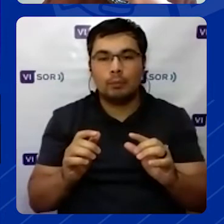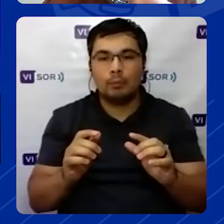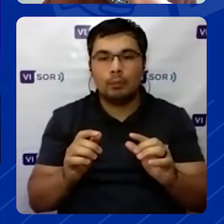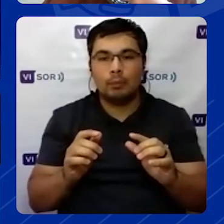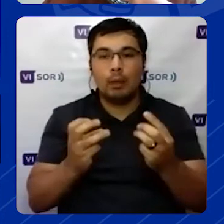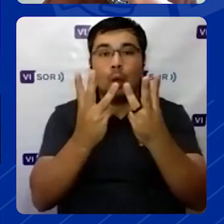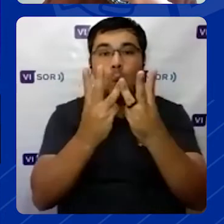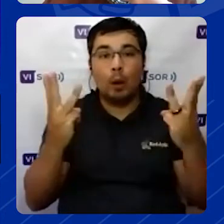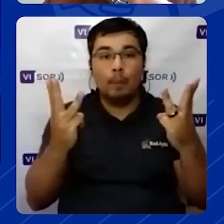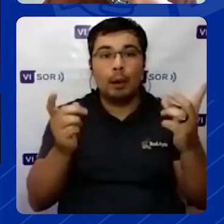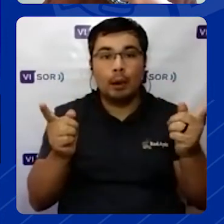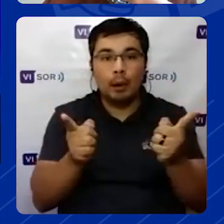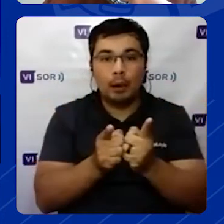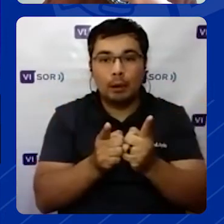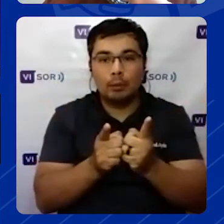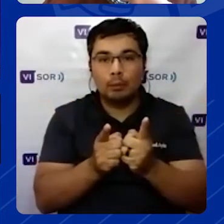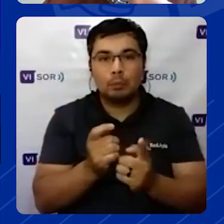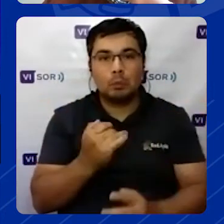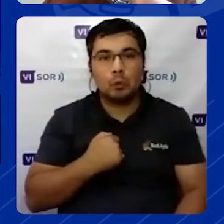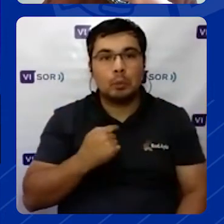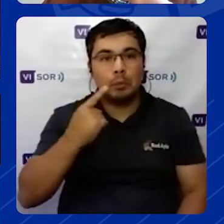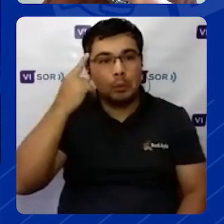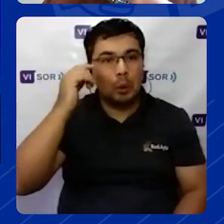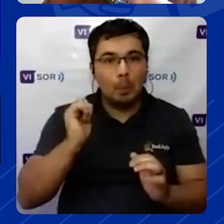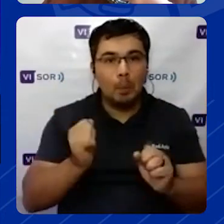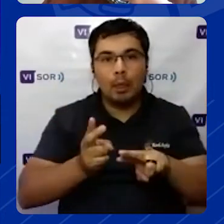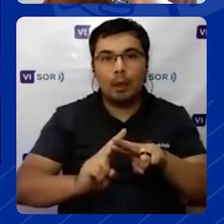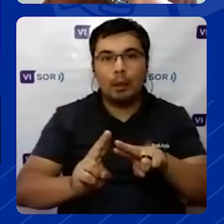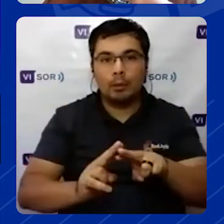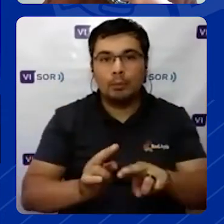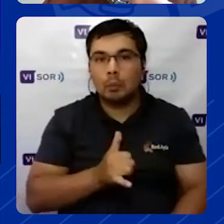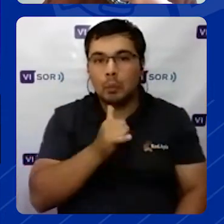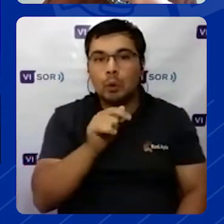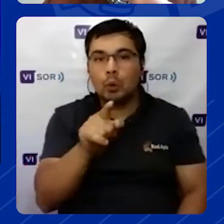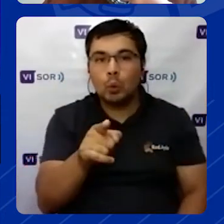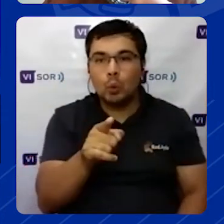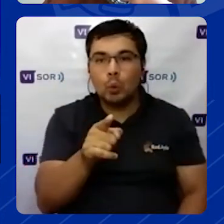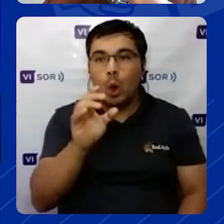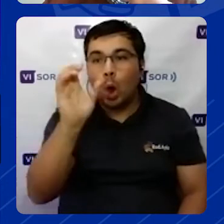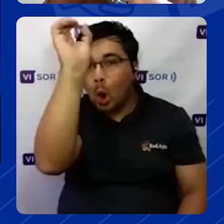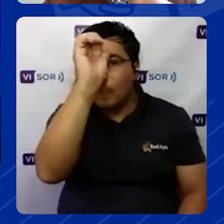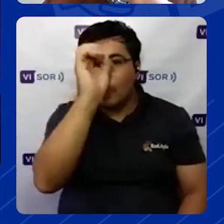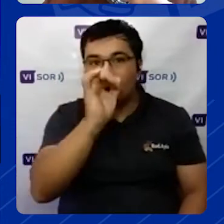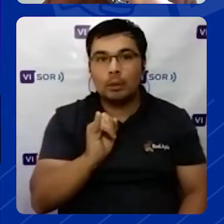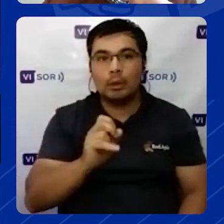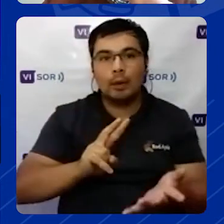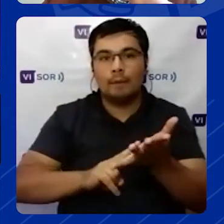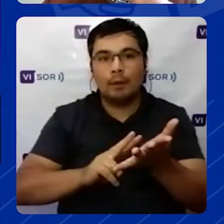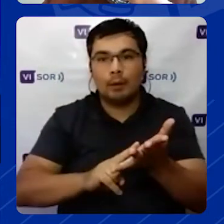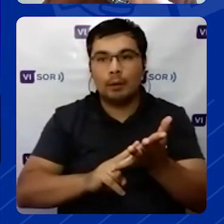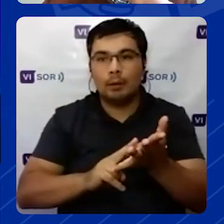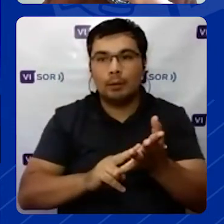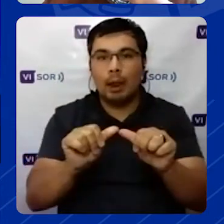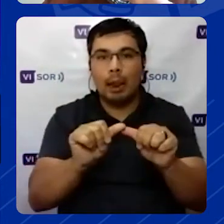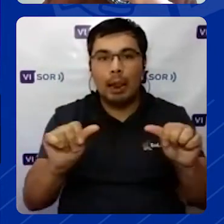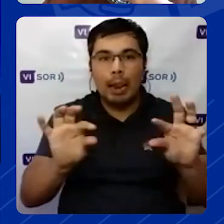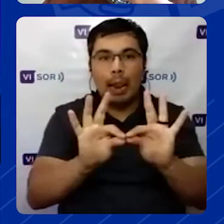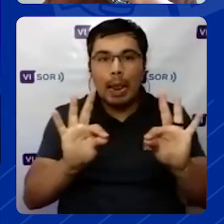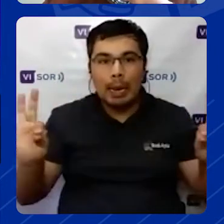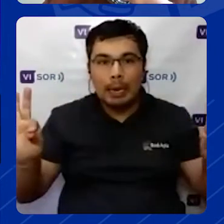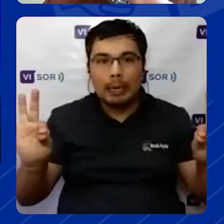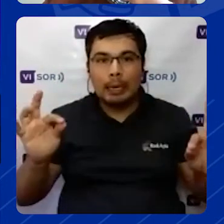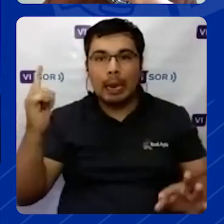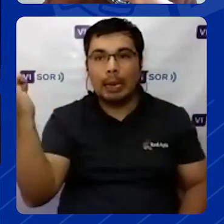que se podría hacer. No sé qué opinas tú, Catalina. Claro, las líneas generales de todas maneras podríamos ayudar, y si no, igual